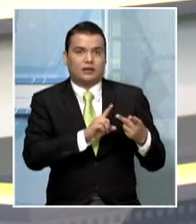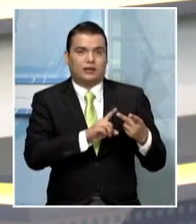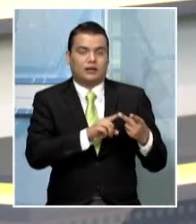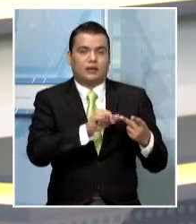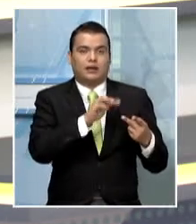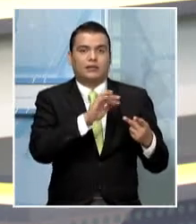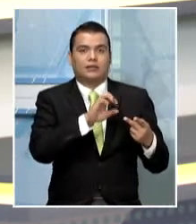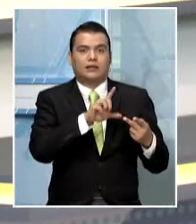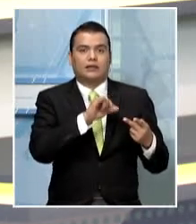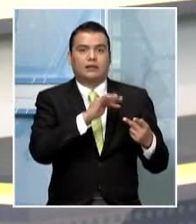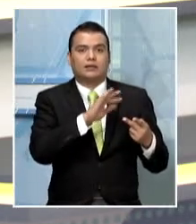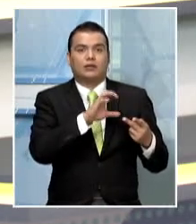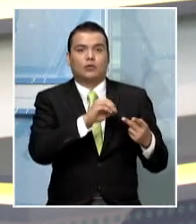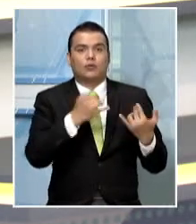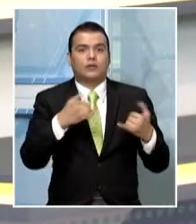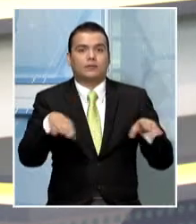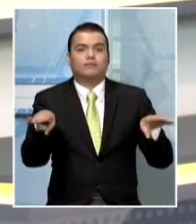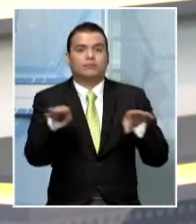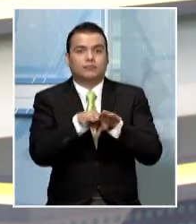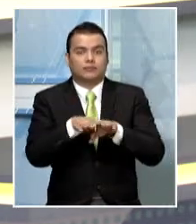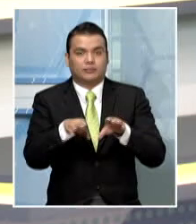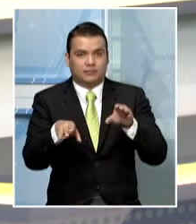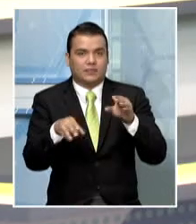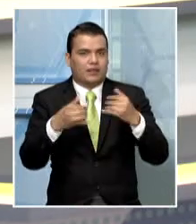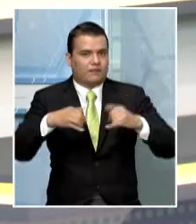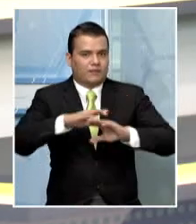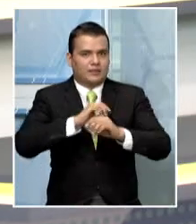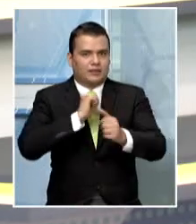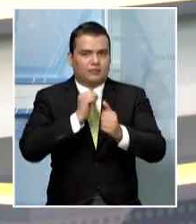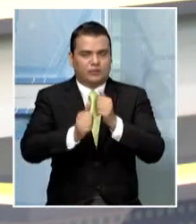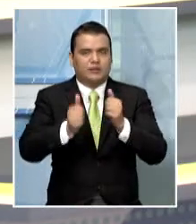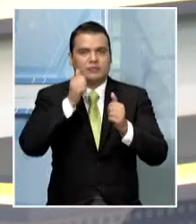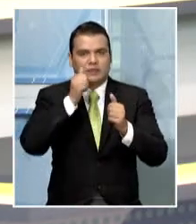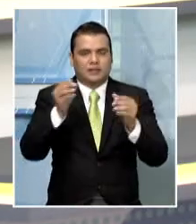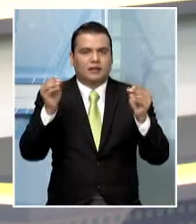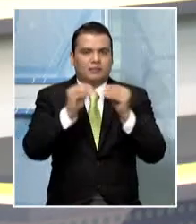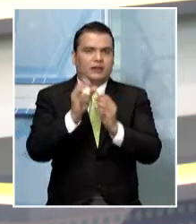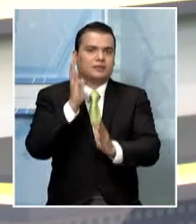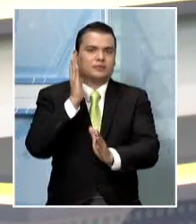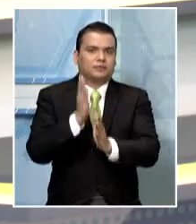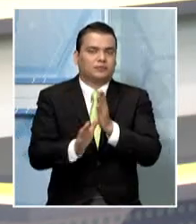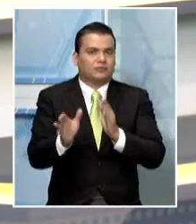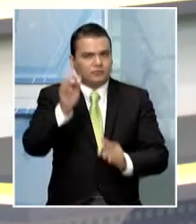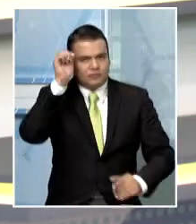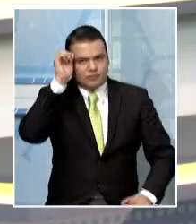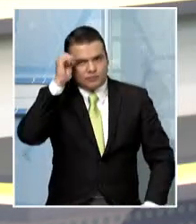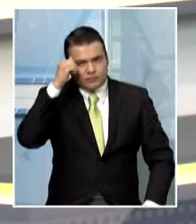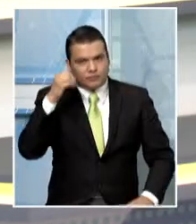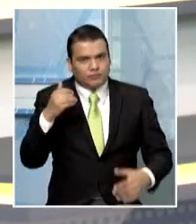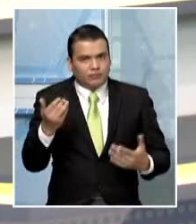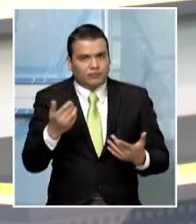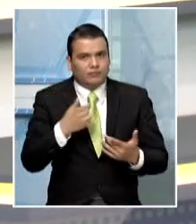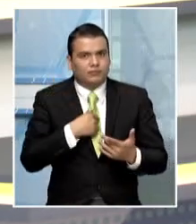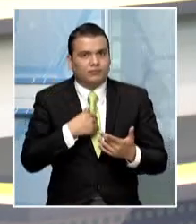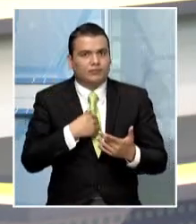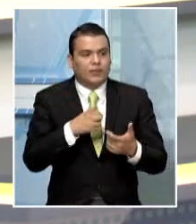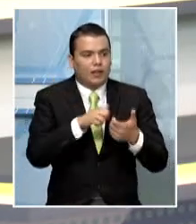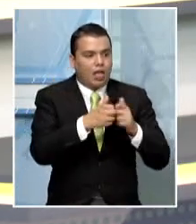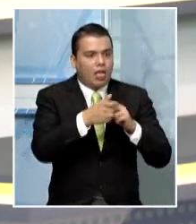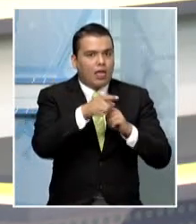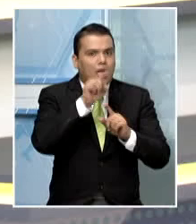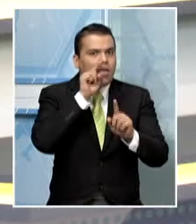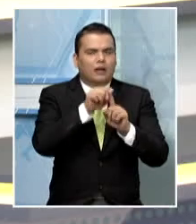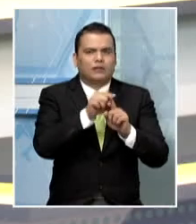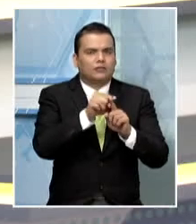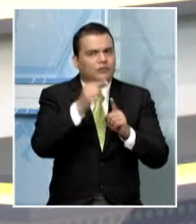fc llegó el momento del programa deportivo no vemos con más deportes vayan a dios mediante frente recuerde ya no te enfoque más en el problema